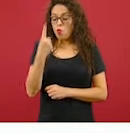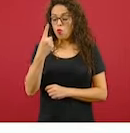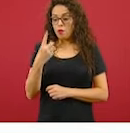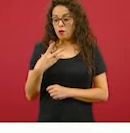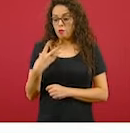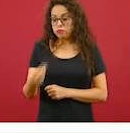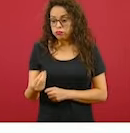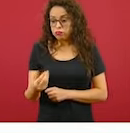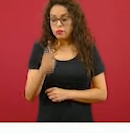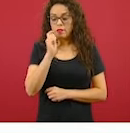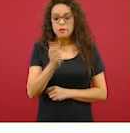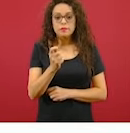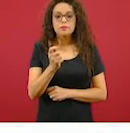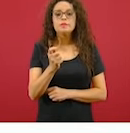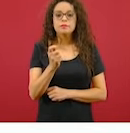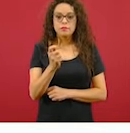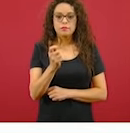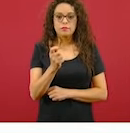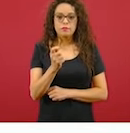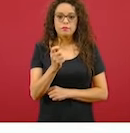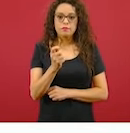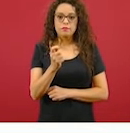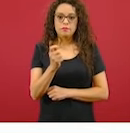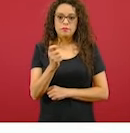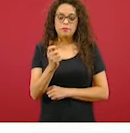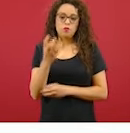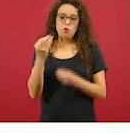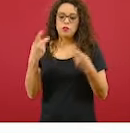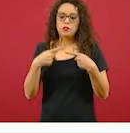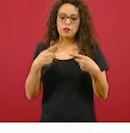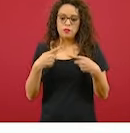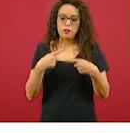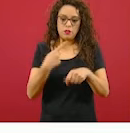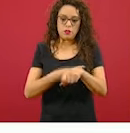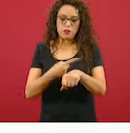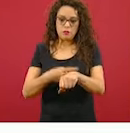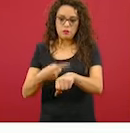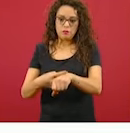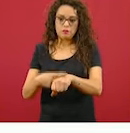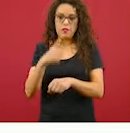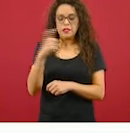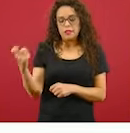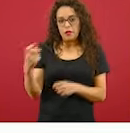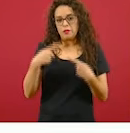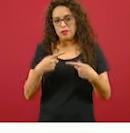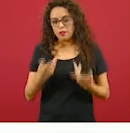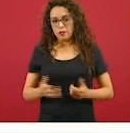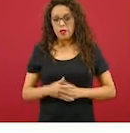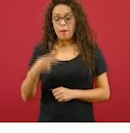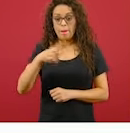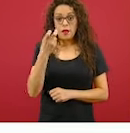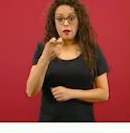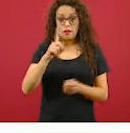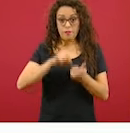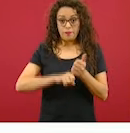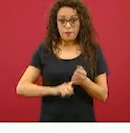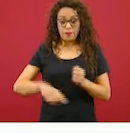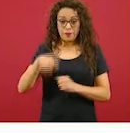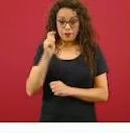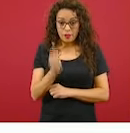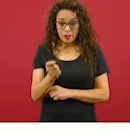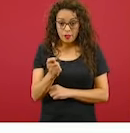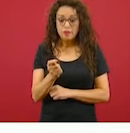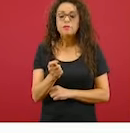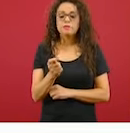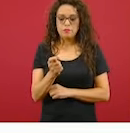la asociación de decenas de personas. Pero para efectos de la unidad del brote es un poco el comportamiento que